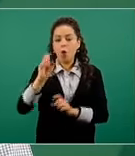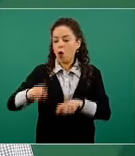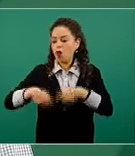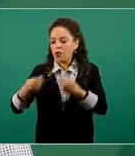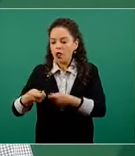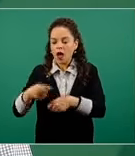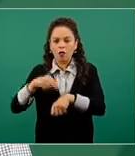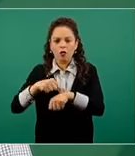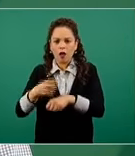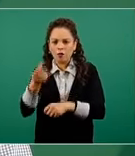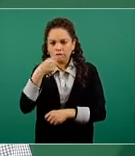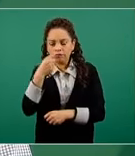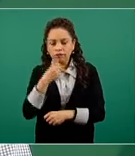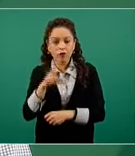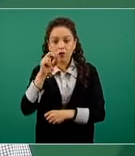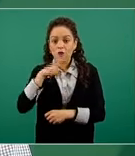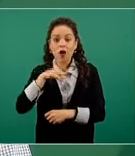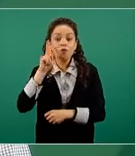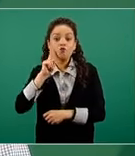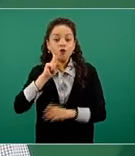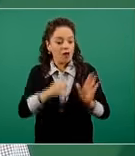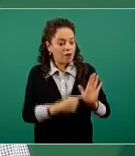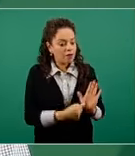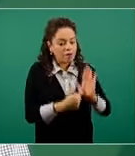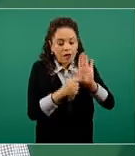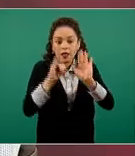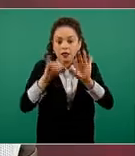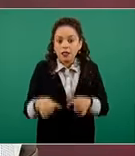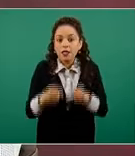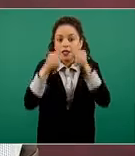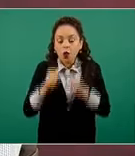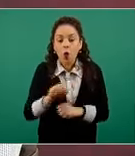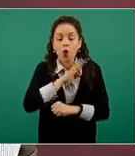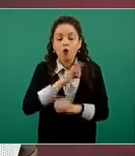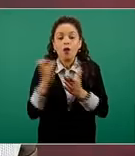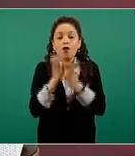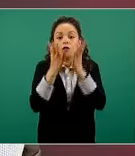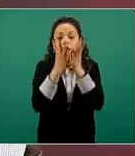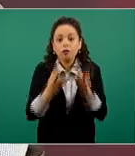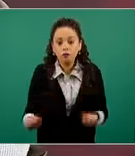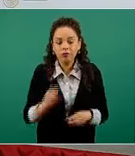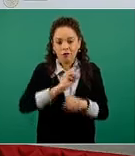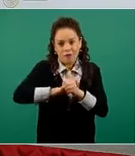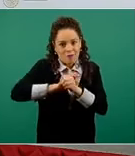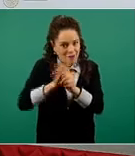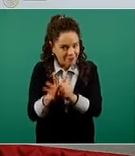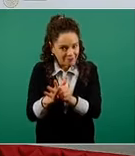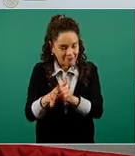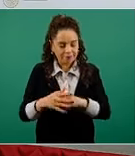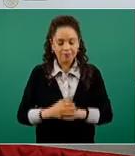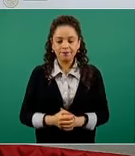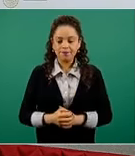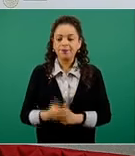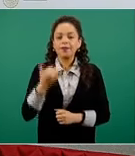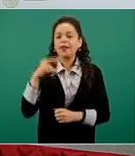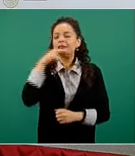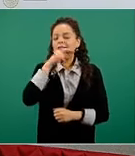que no están comprobadas su utilidad ante el COVID-19. ¿Sí? Y una segunda, rápido.